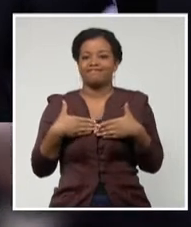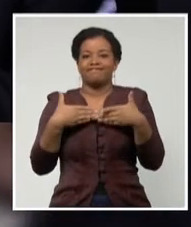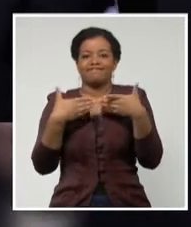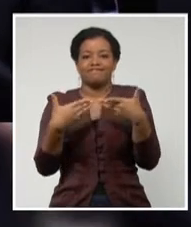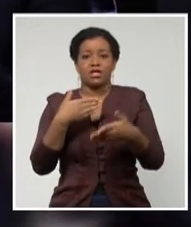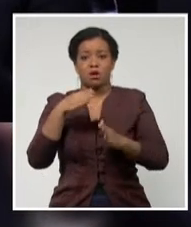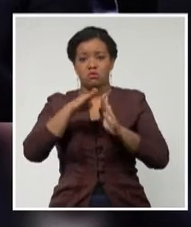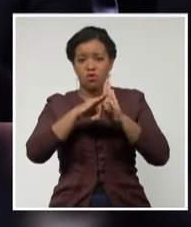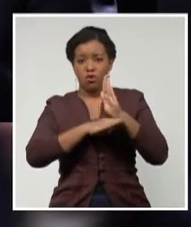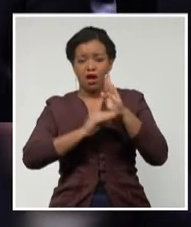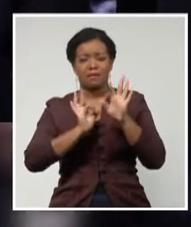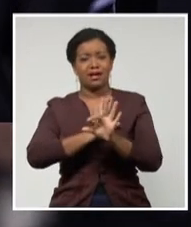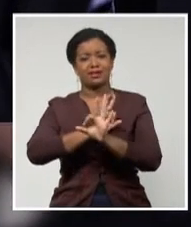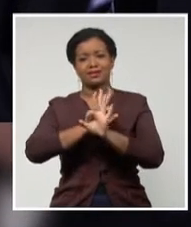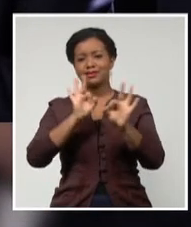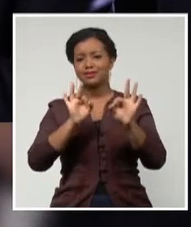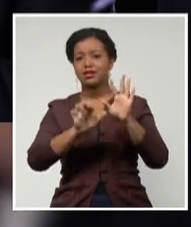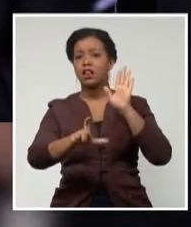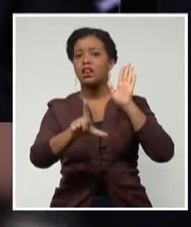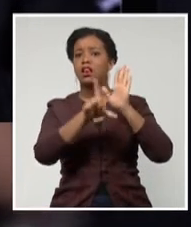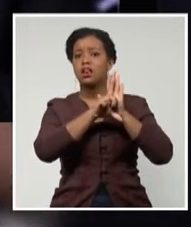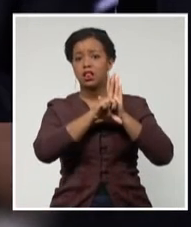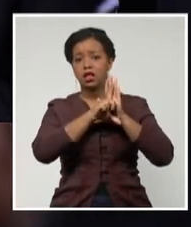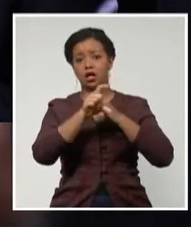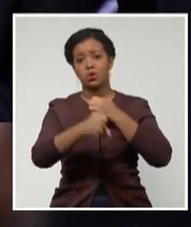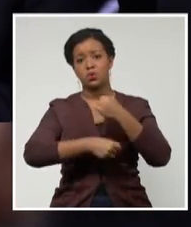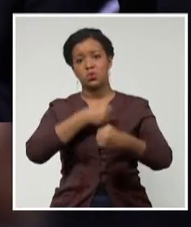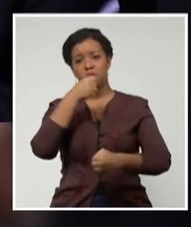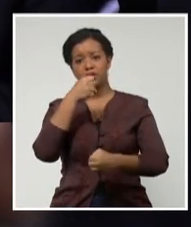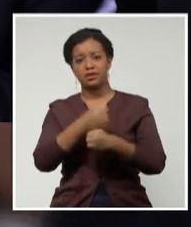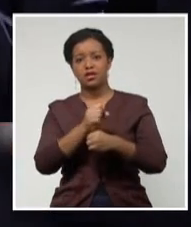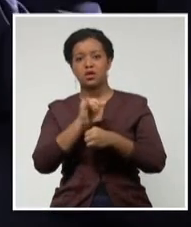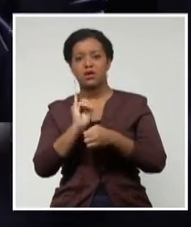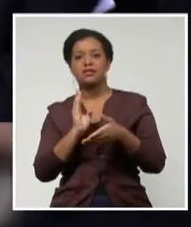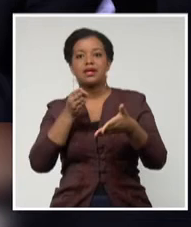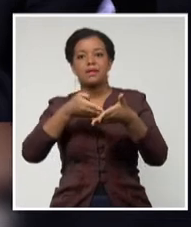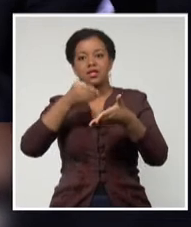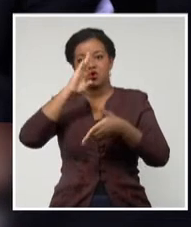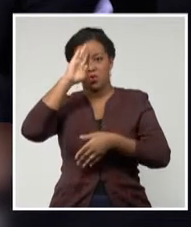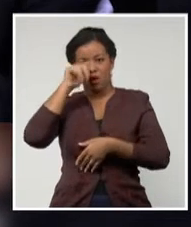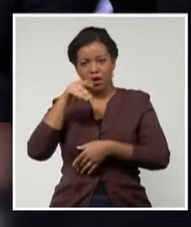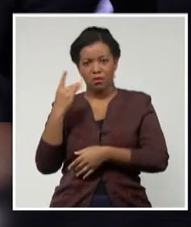genuino, legal, que lo utilizaron como una intromisión cubana en ese país, pero el